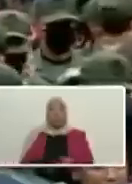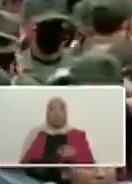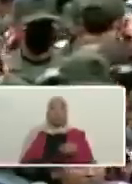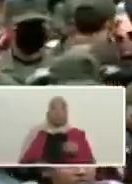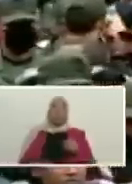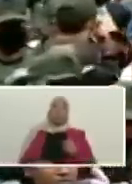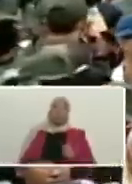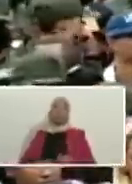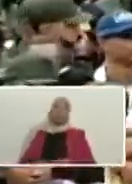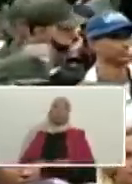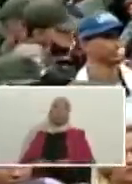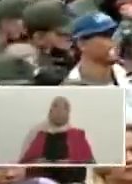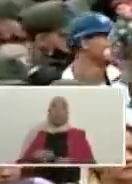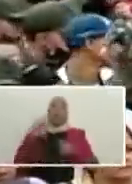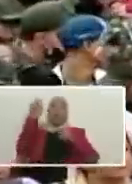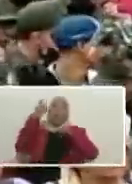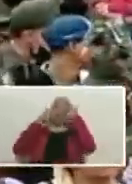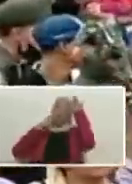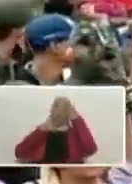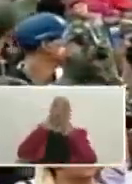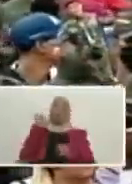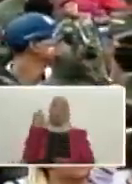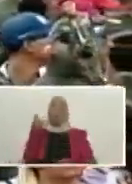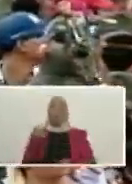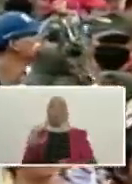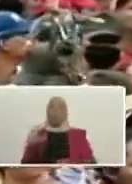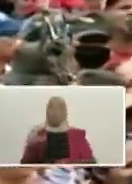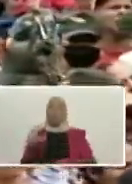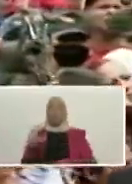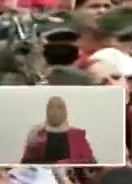de la partida física de nuestro comandante Chávez.